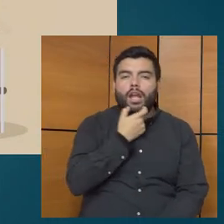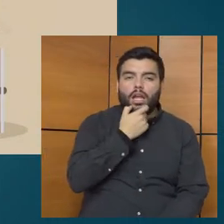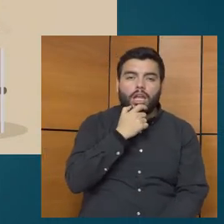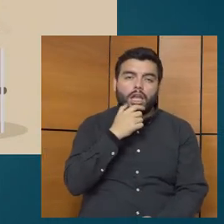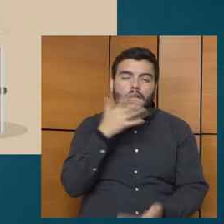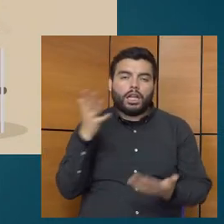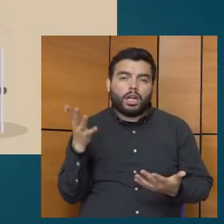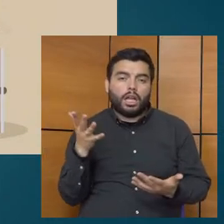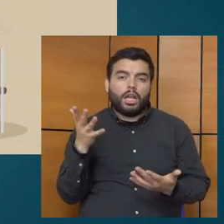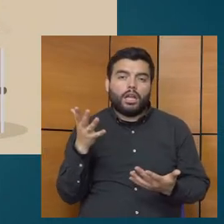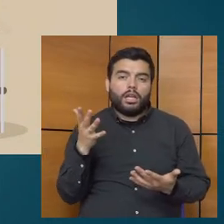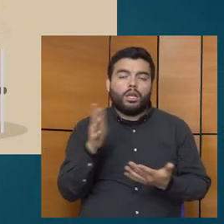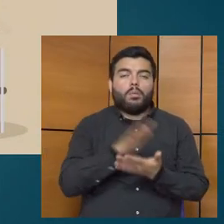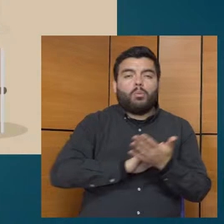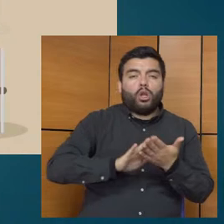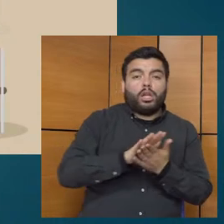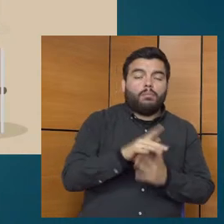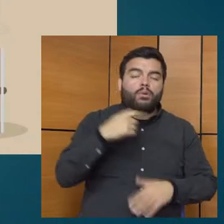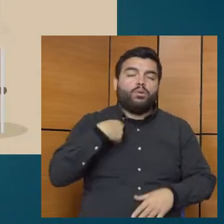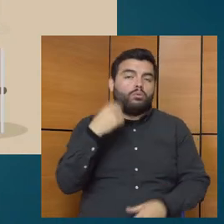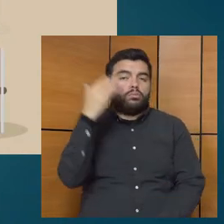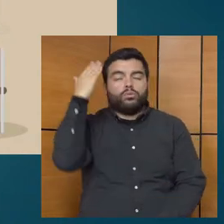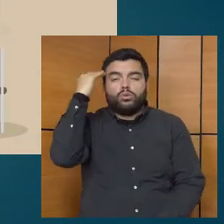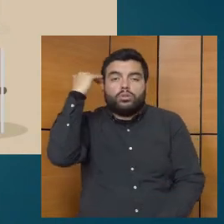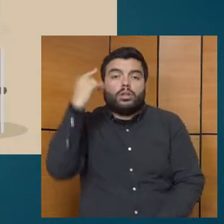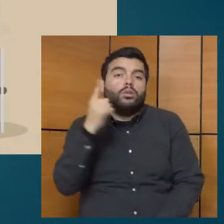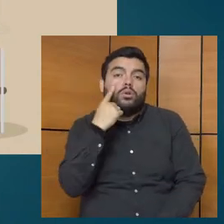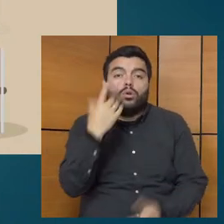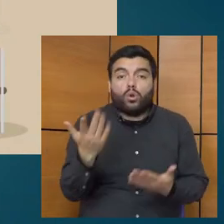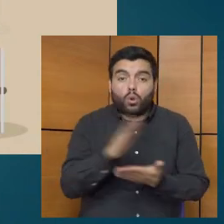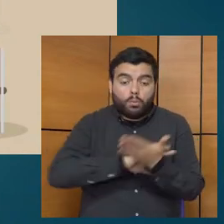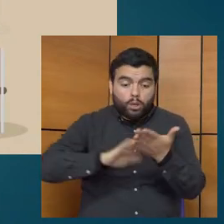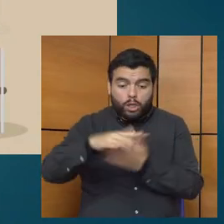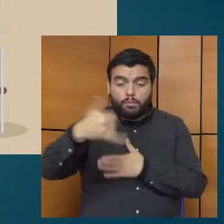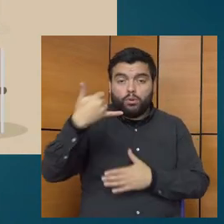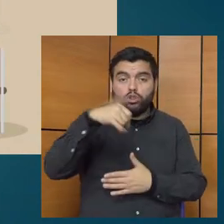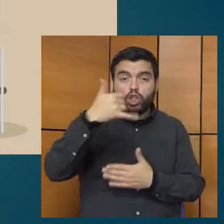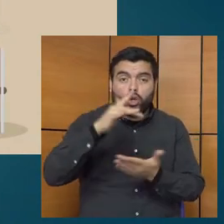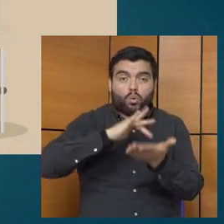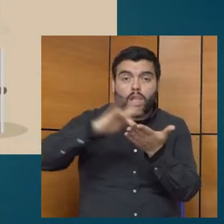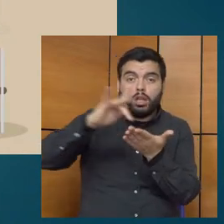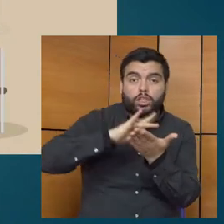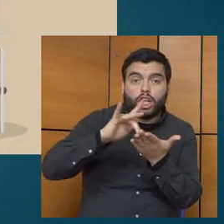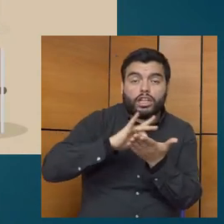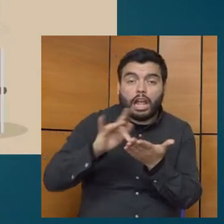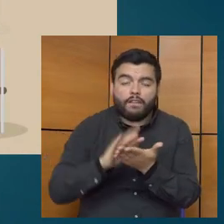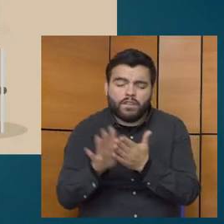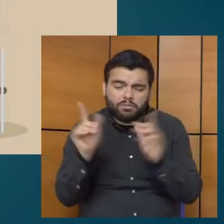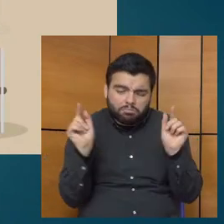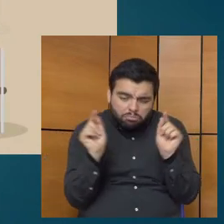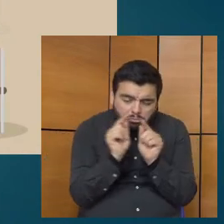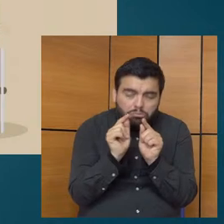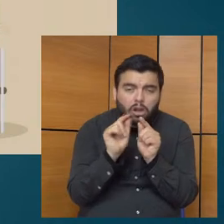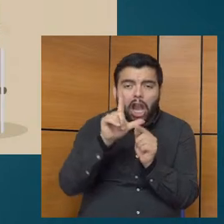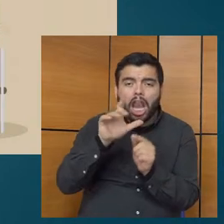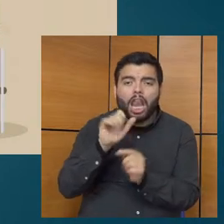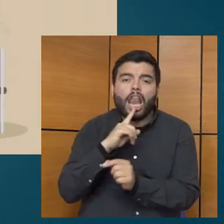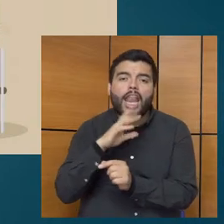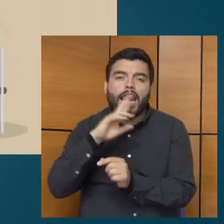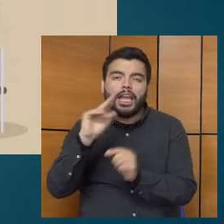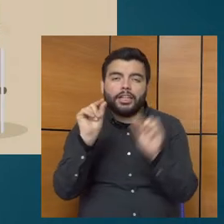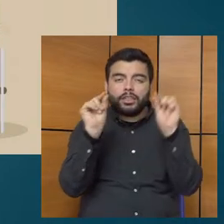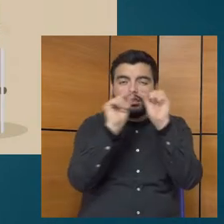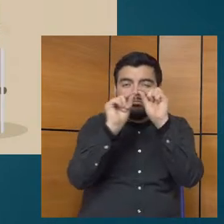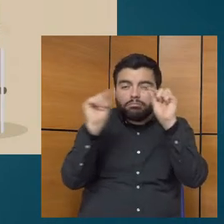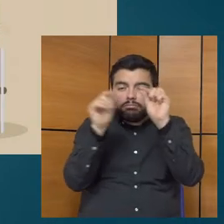están en su vocabulario, aparatos que no han utilizado, con letra pequeñita, que puede